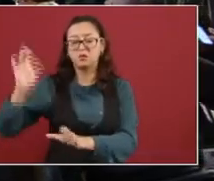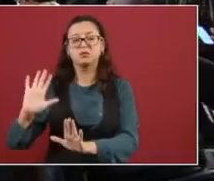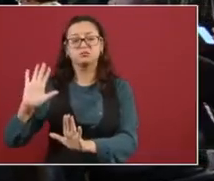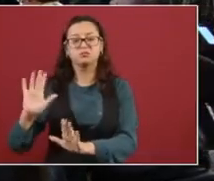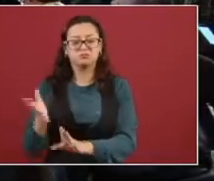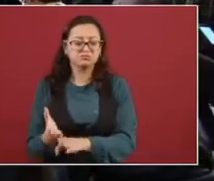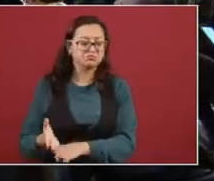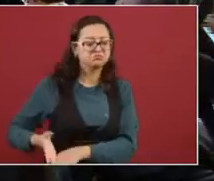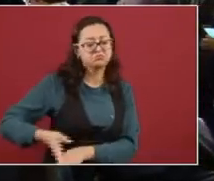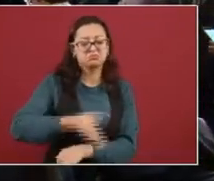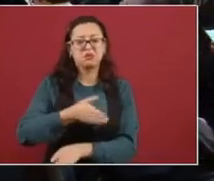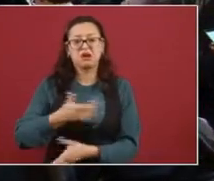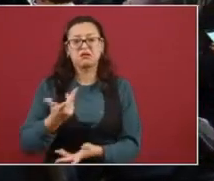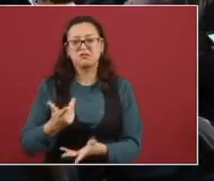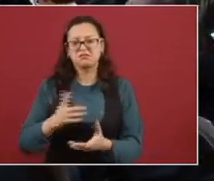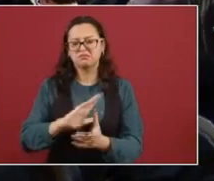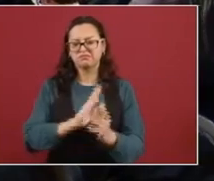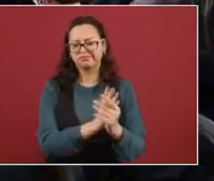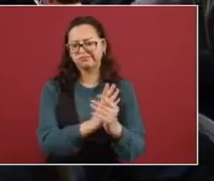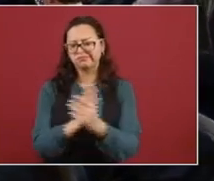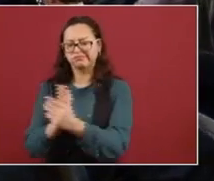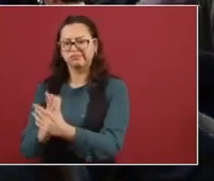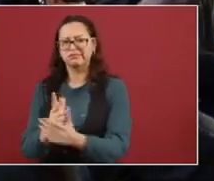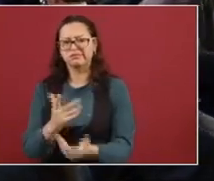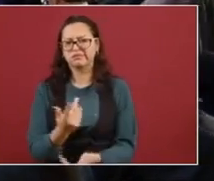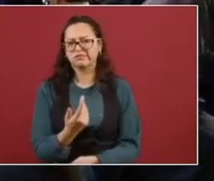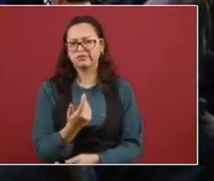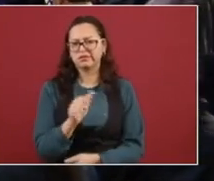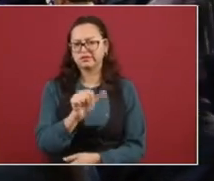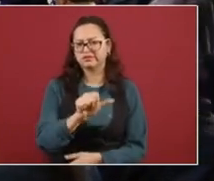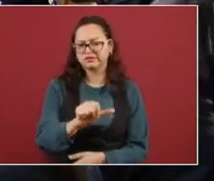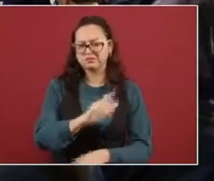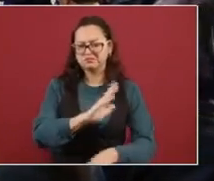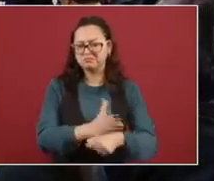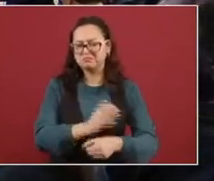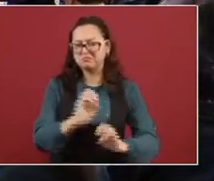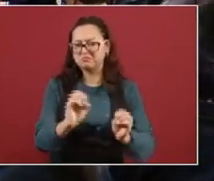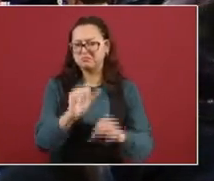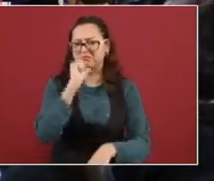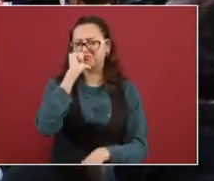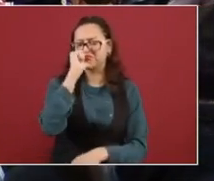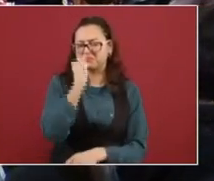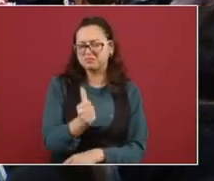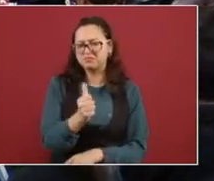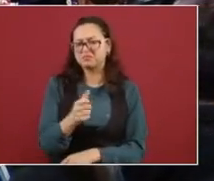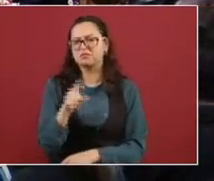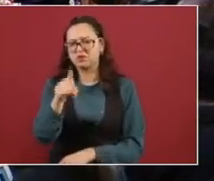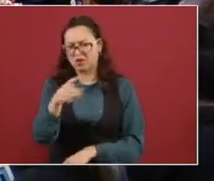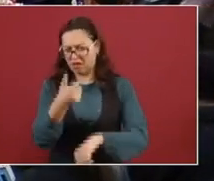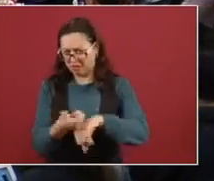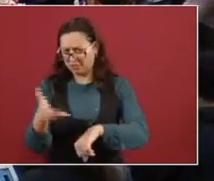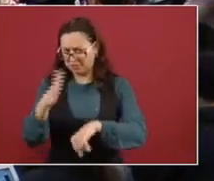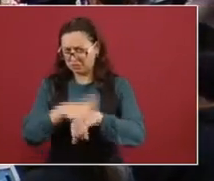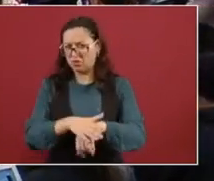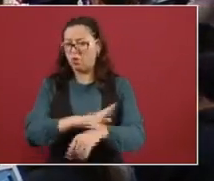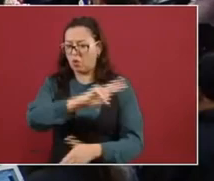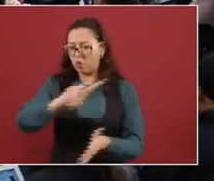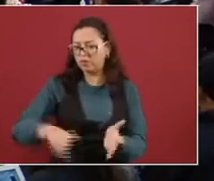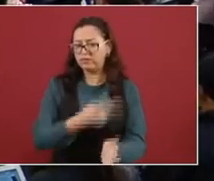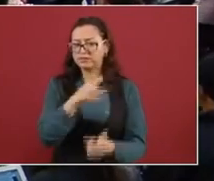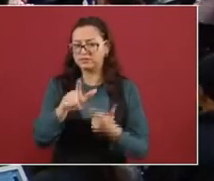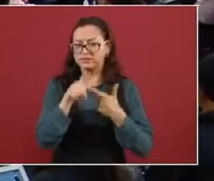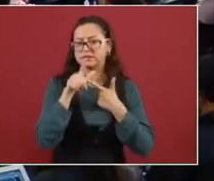el asesinato y desaparición de periodistas? ¿Su administración dará seguimiento a las carpetas de investigación